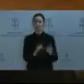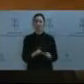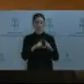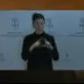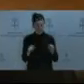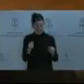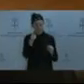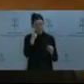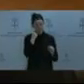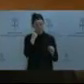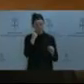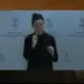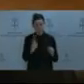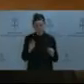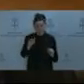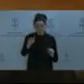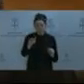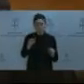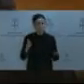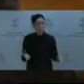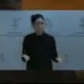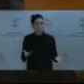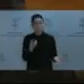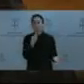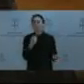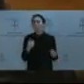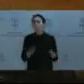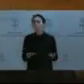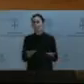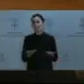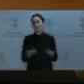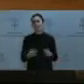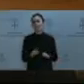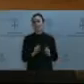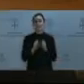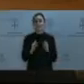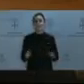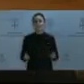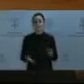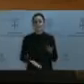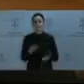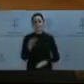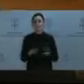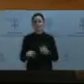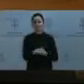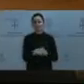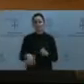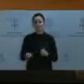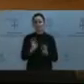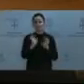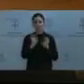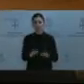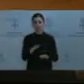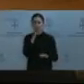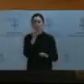que sus dificultades sean todavía mayores, por ejemplo, que en muchos sitios de Castilla-León, por poner una comunidad vecina, ¿no? Pero